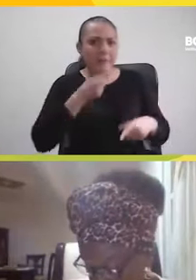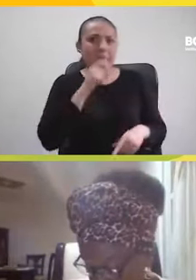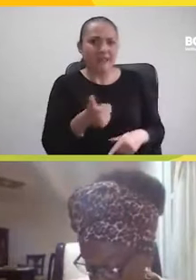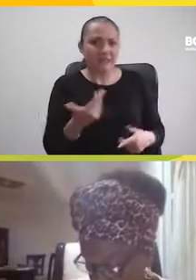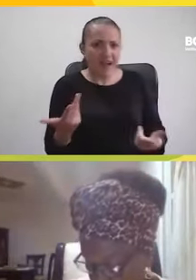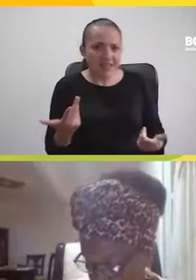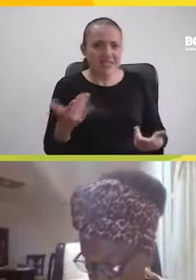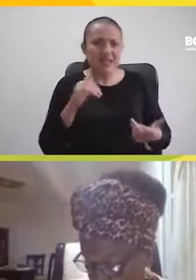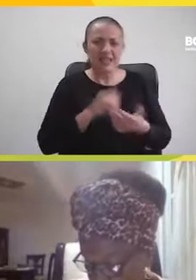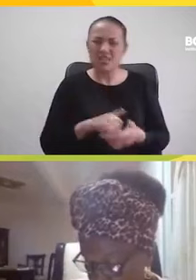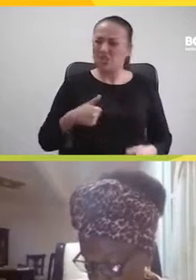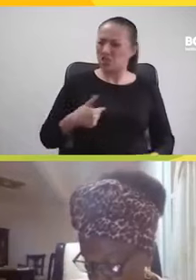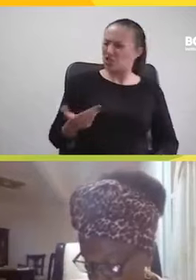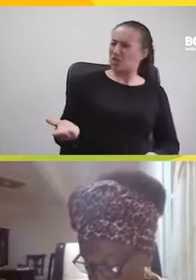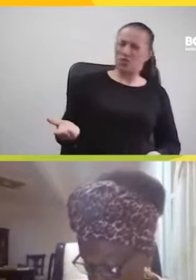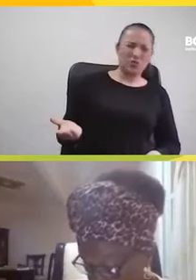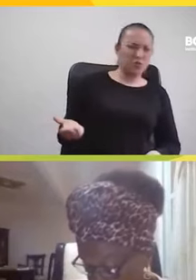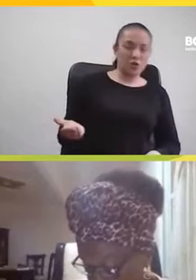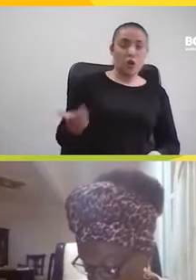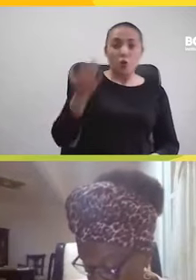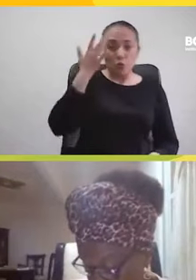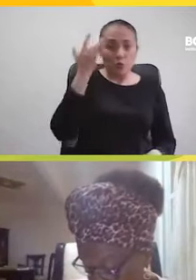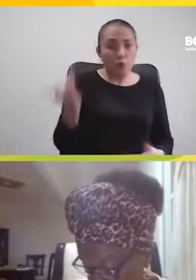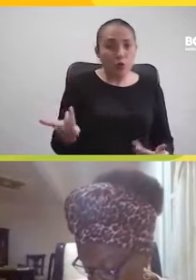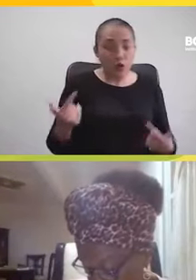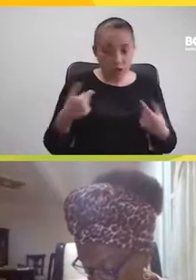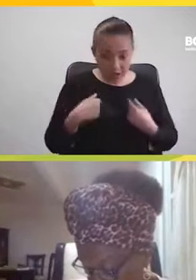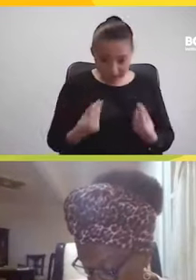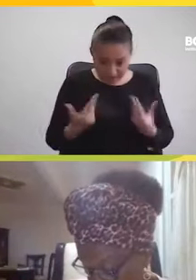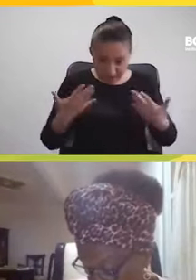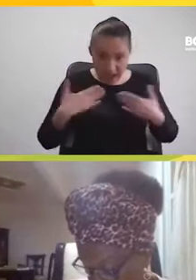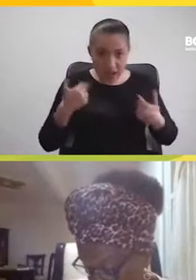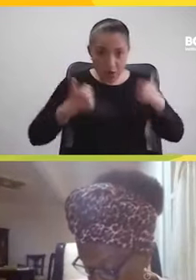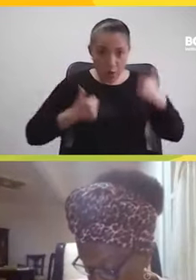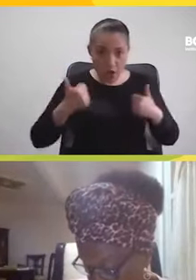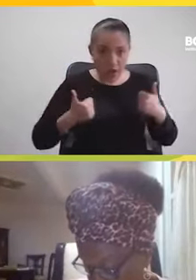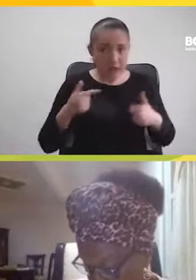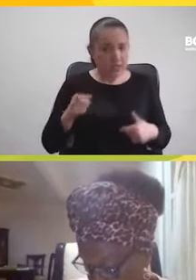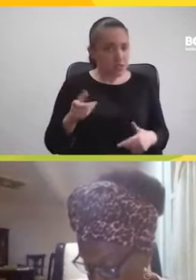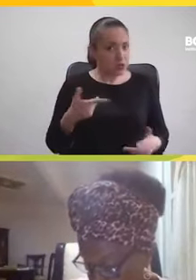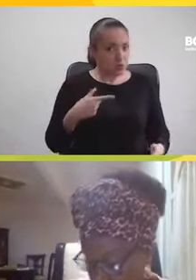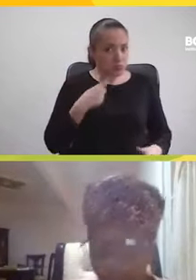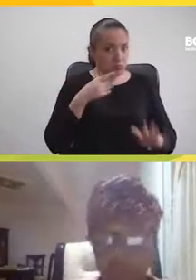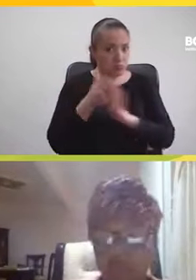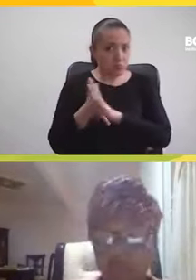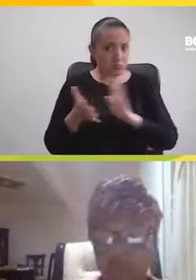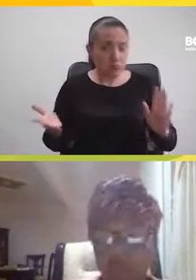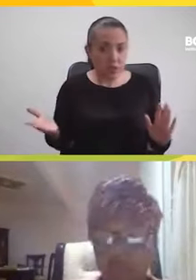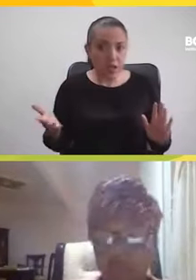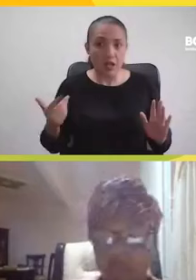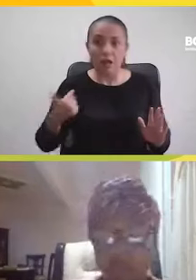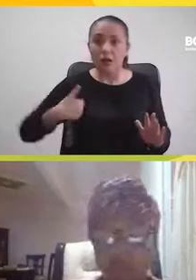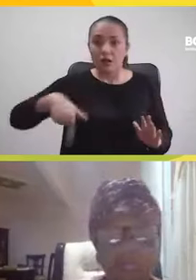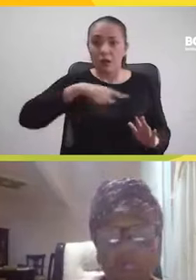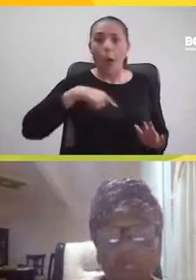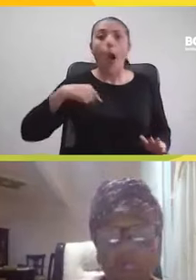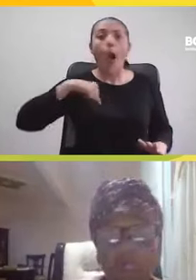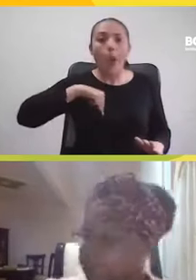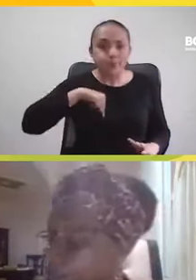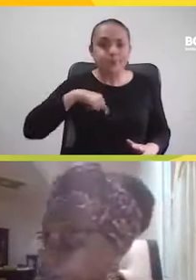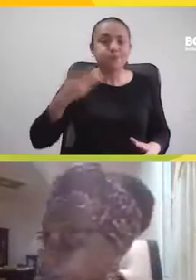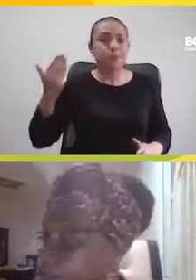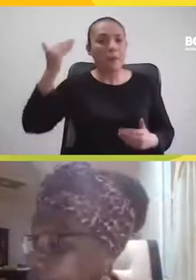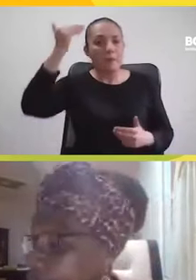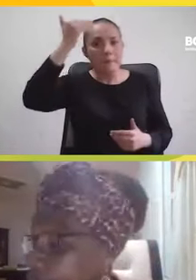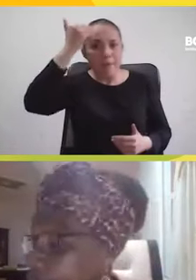No comprendí eso, porque la valía nuestra, y nosotros podemos decirlo, Reja, nosotros que tenemos memoria del Palenque solo